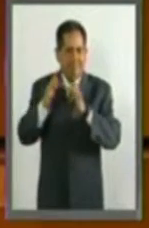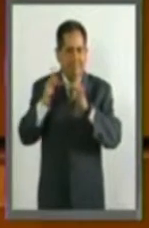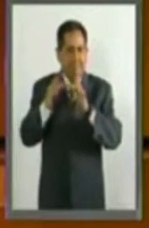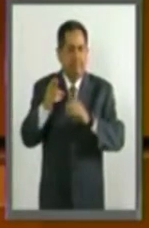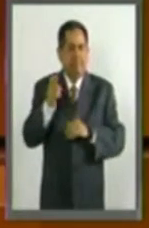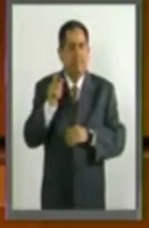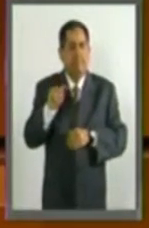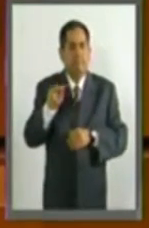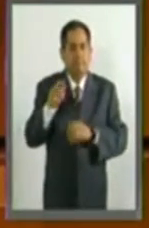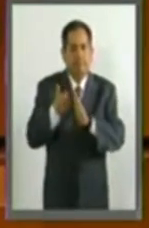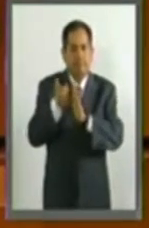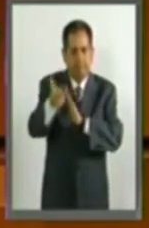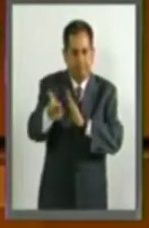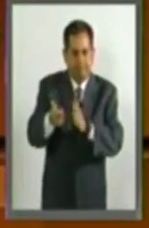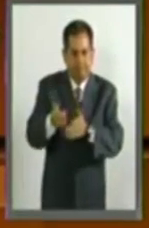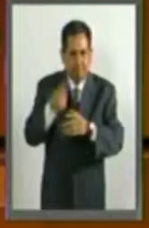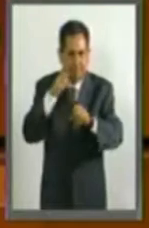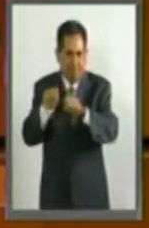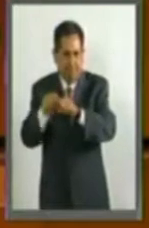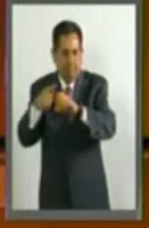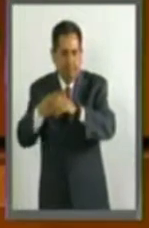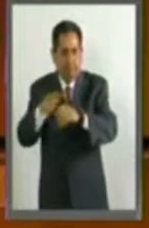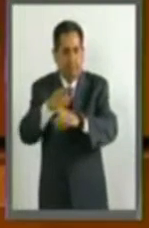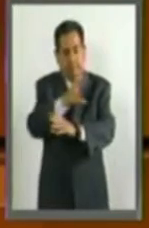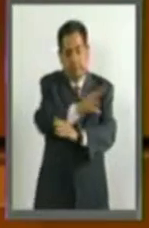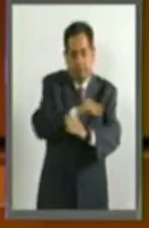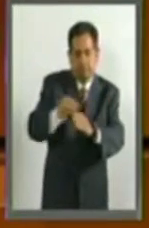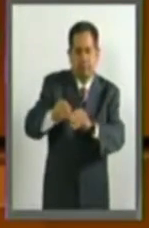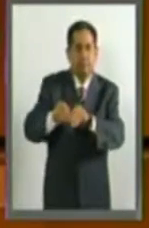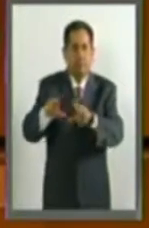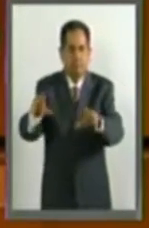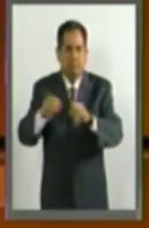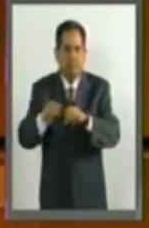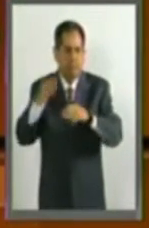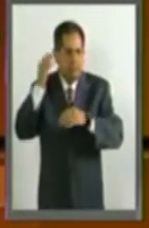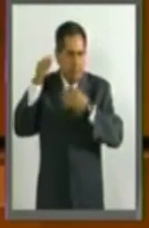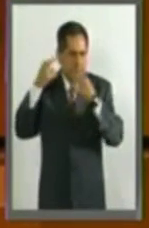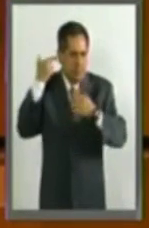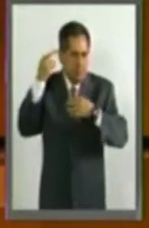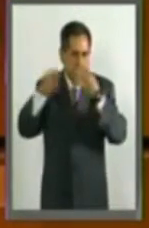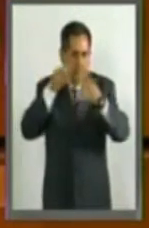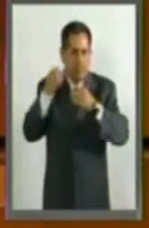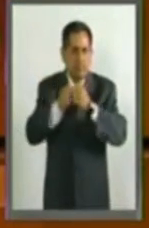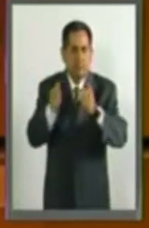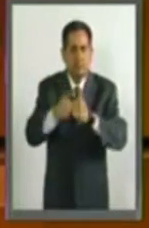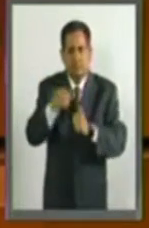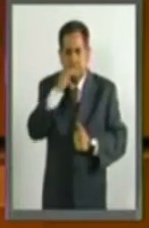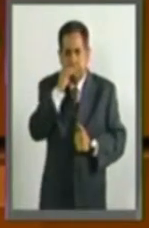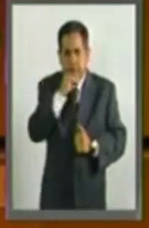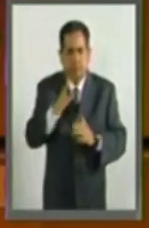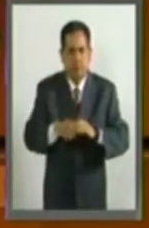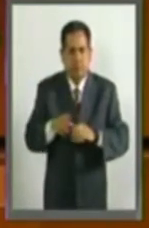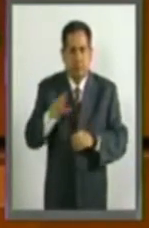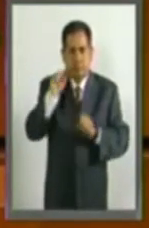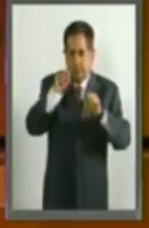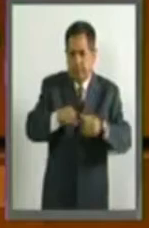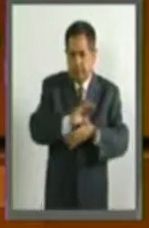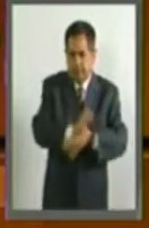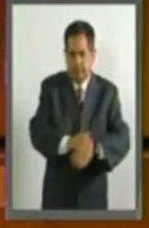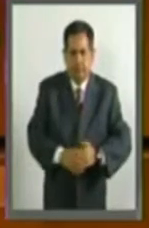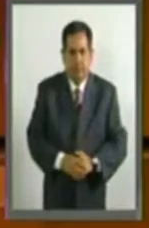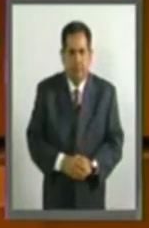restringida de retransmitir la señal de televisión radiodifundida de manera gratuita y no